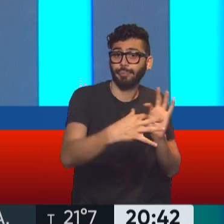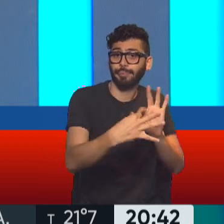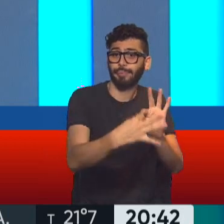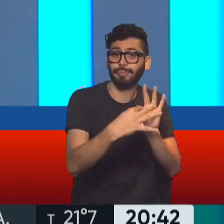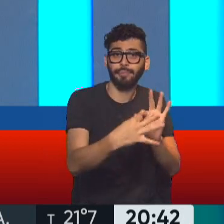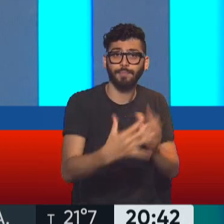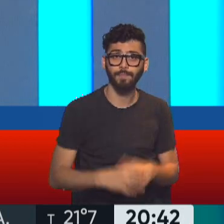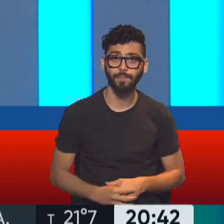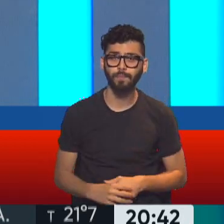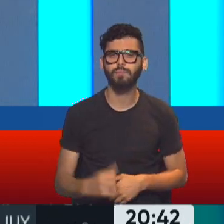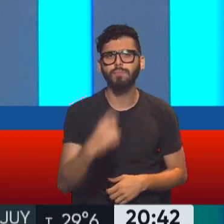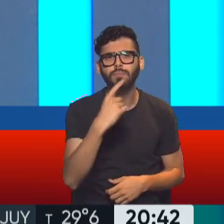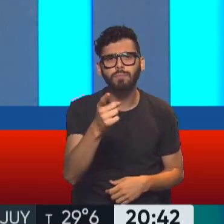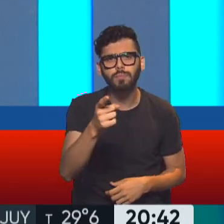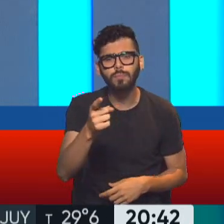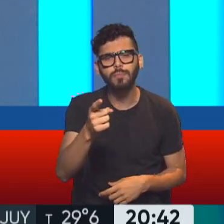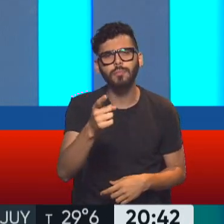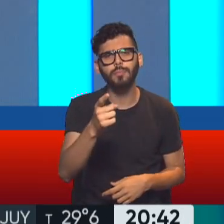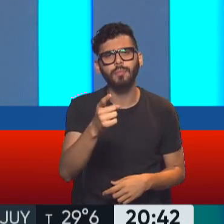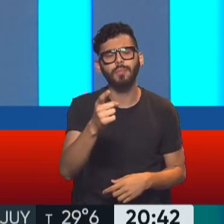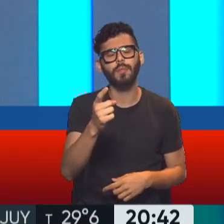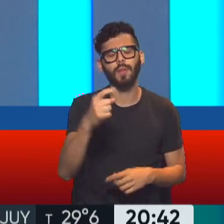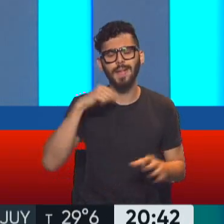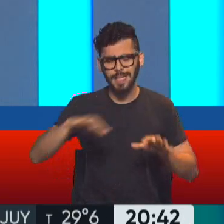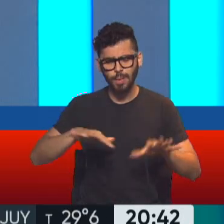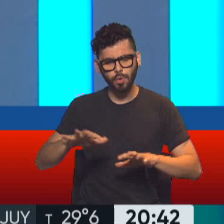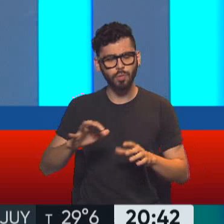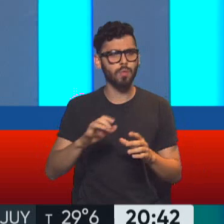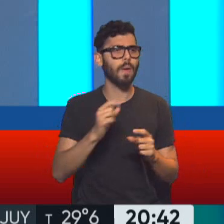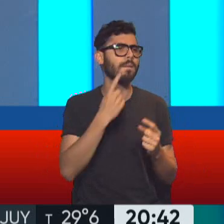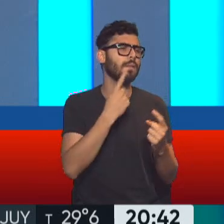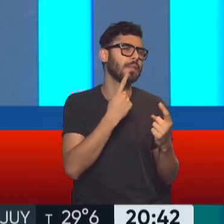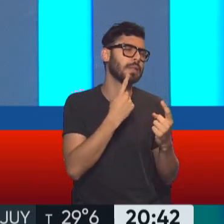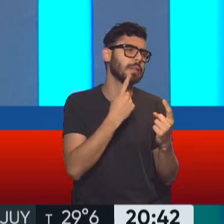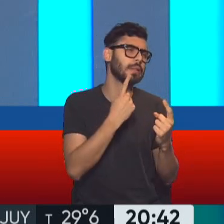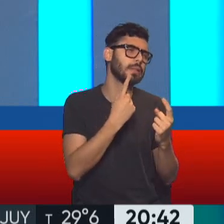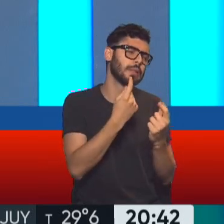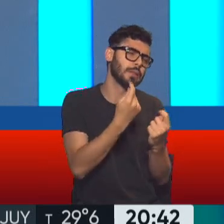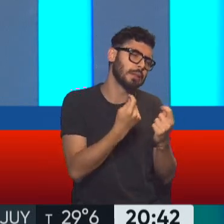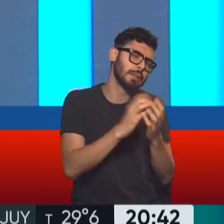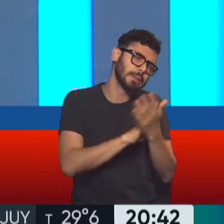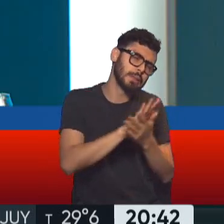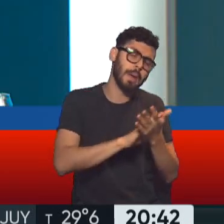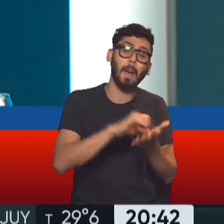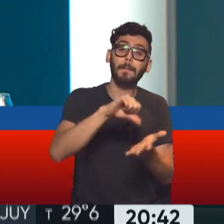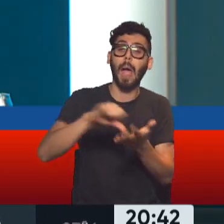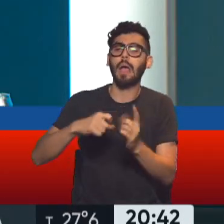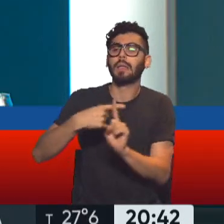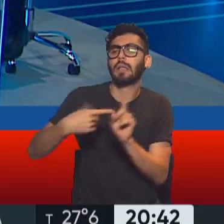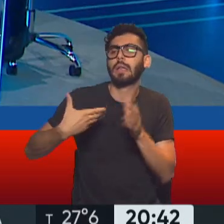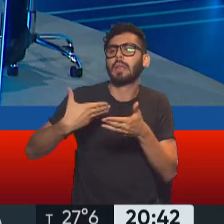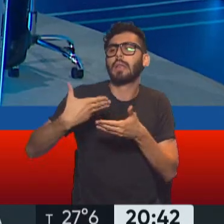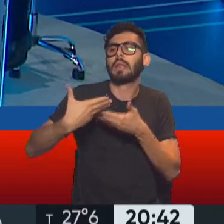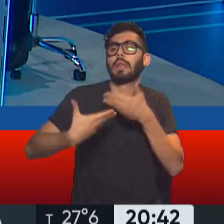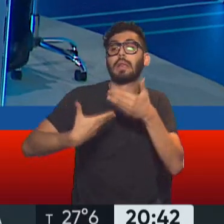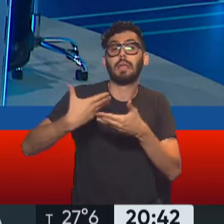puede hacer una negociación que no termine de hundir a los países menos desarrollados, a los países emergentes?